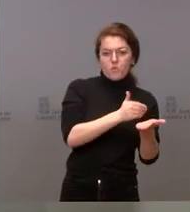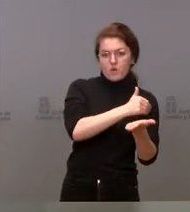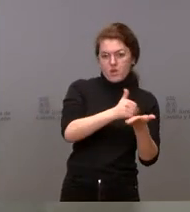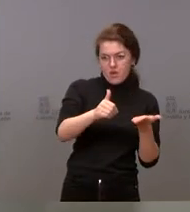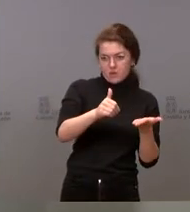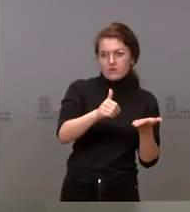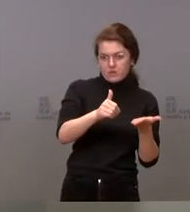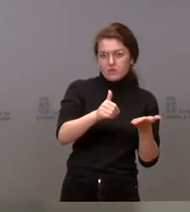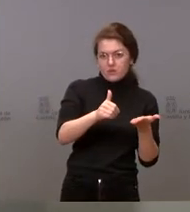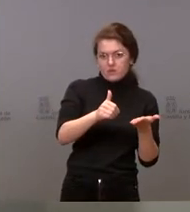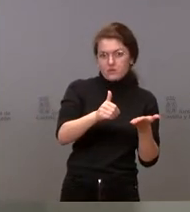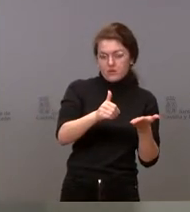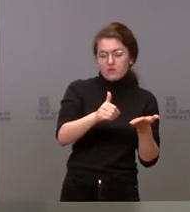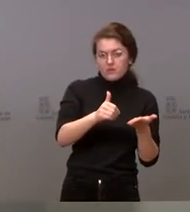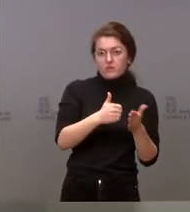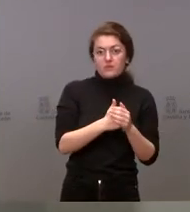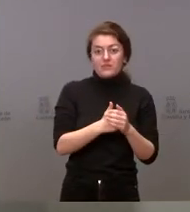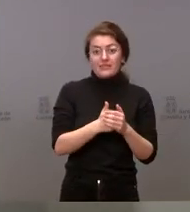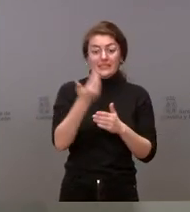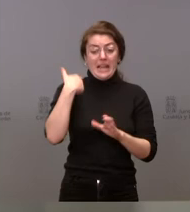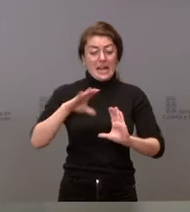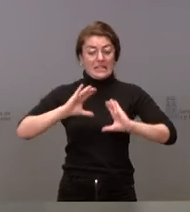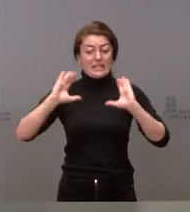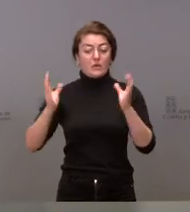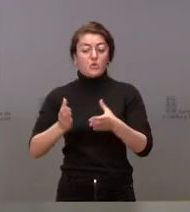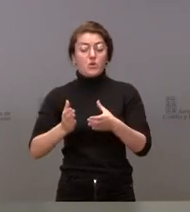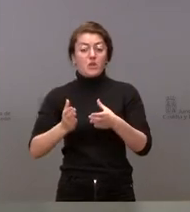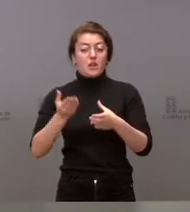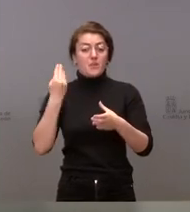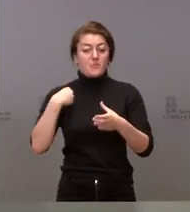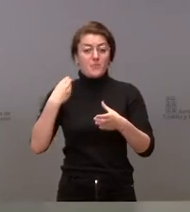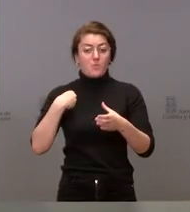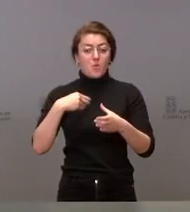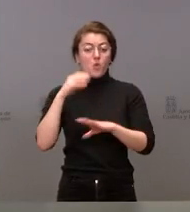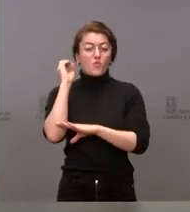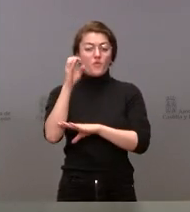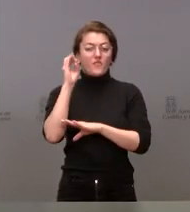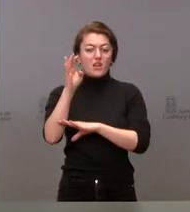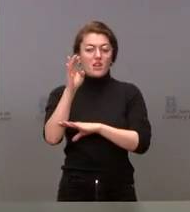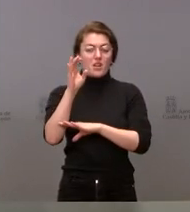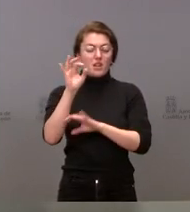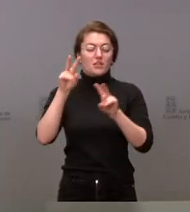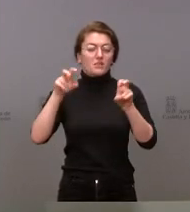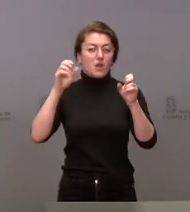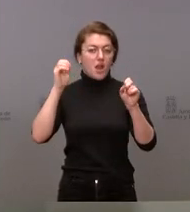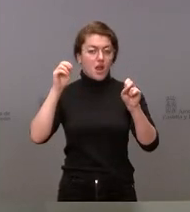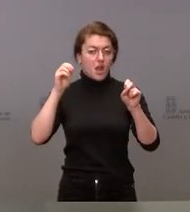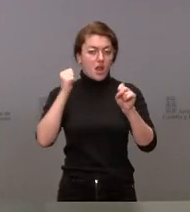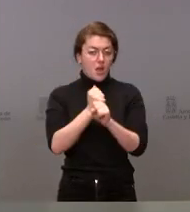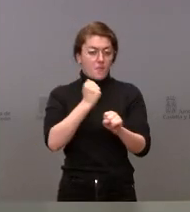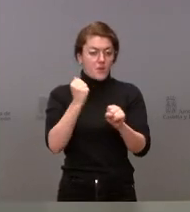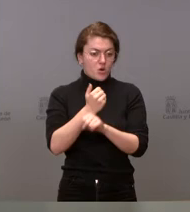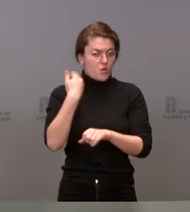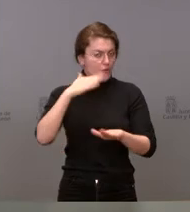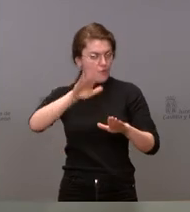fuera de lo que fueron las reuniones de la conferencia sectorial de asuntos de empleo y